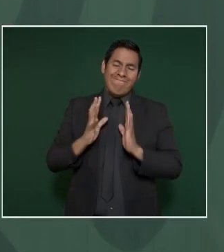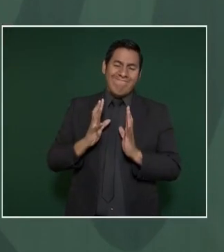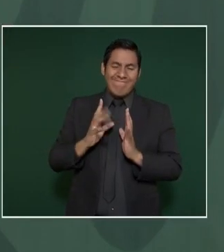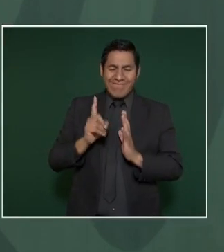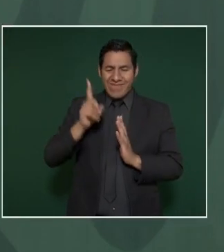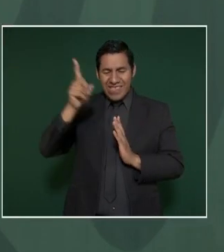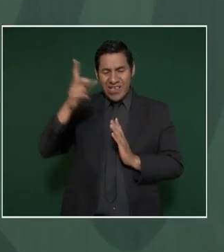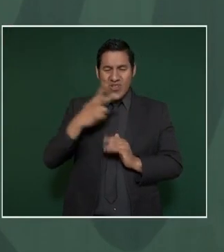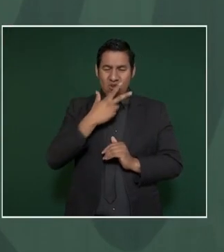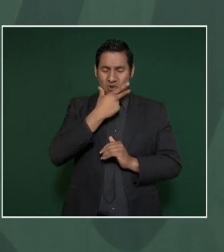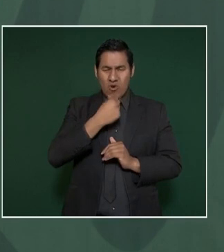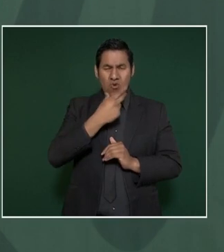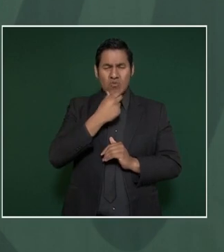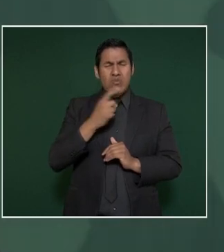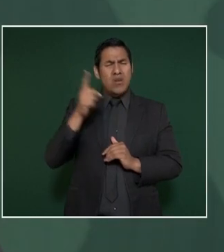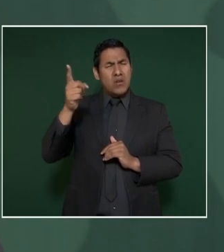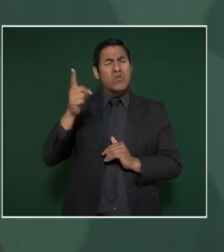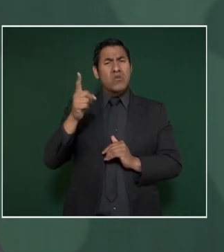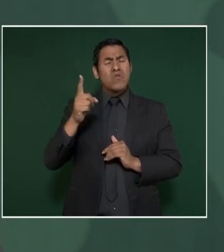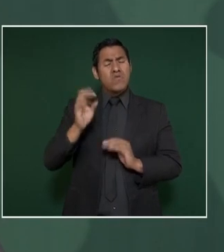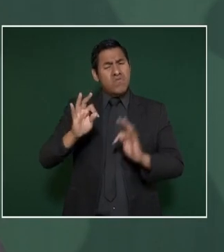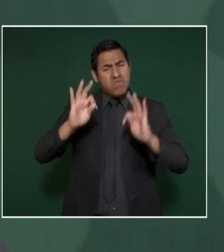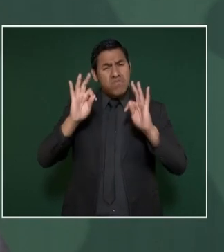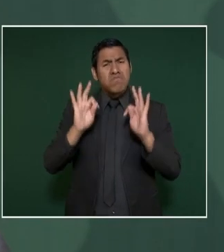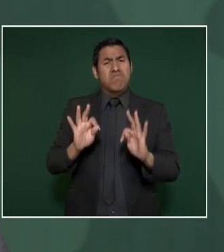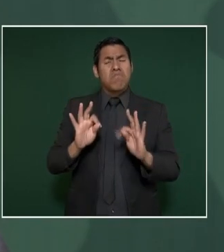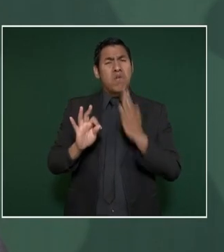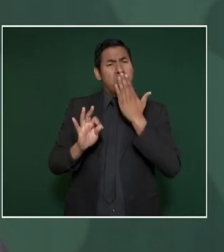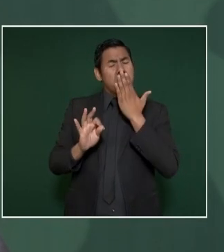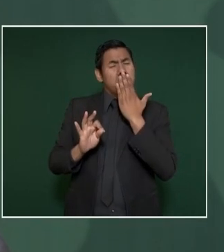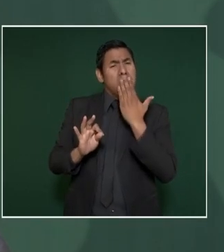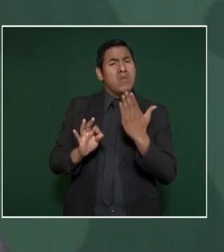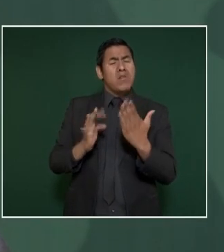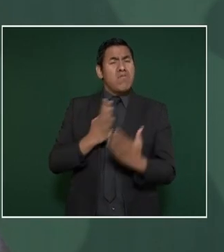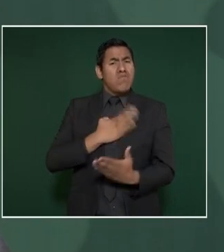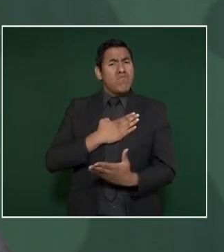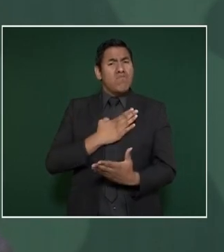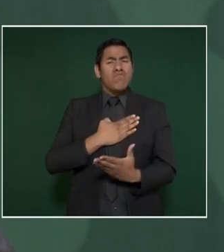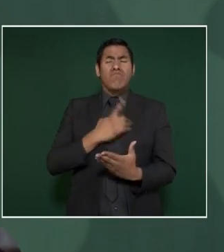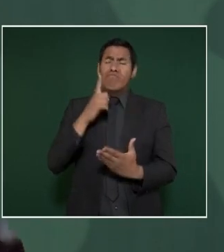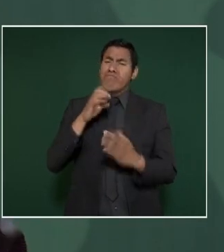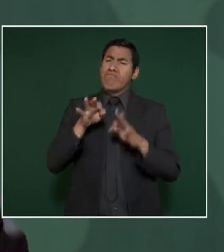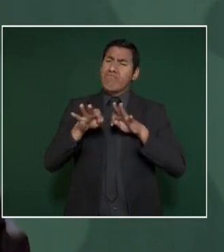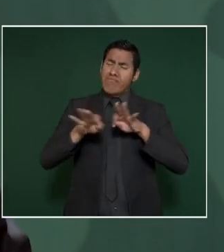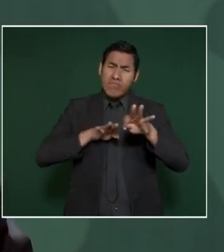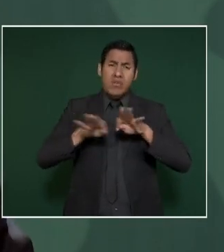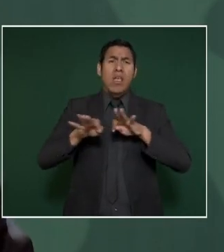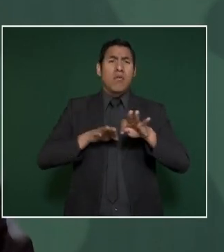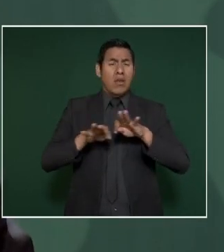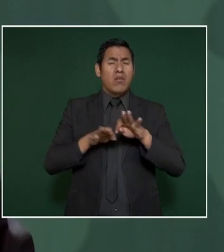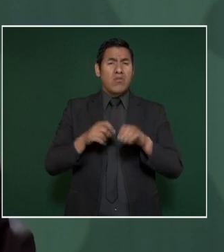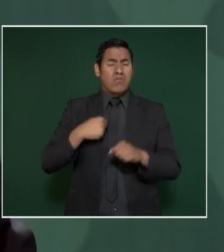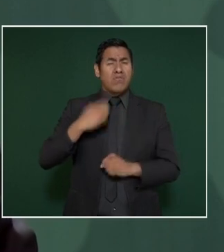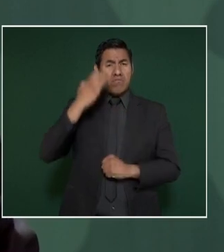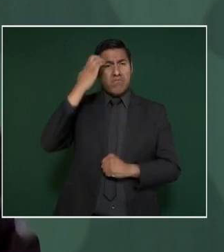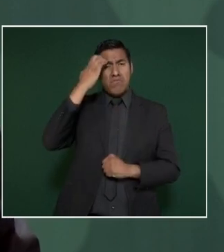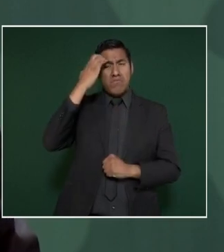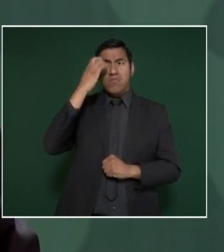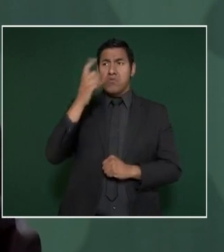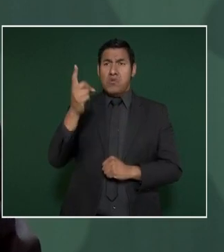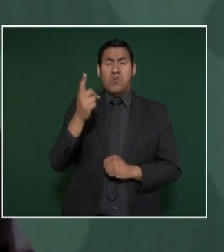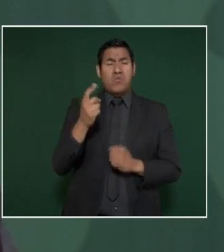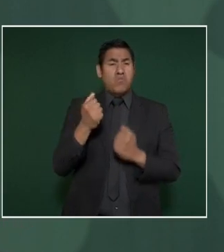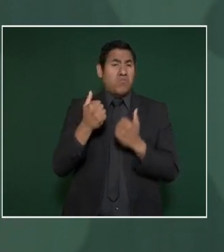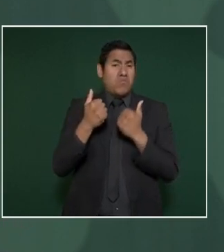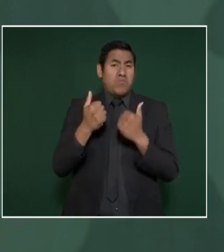Este recto íntegro trabajador y pues muy consciente